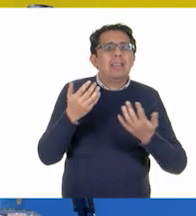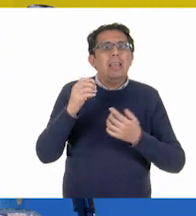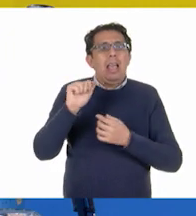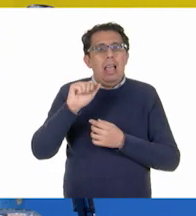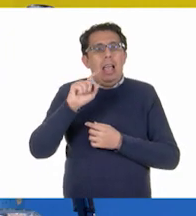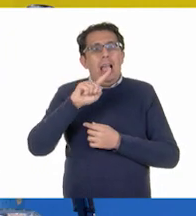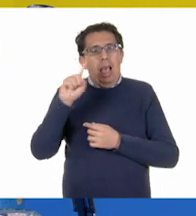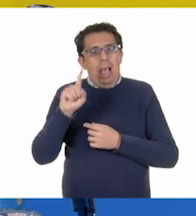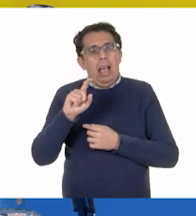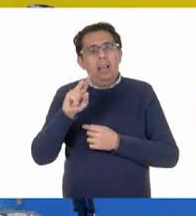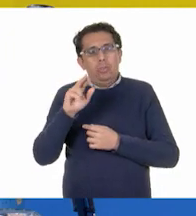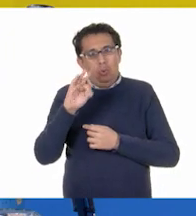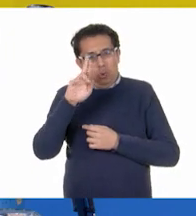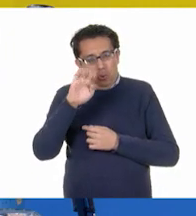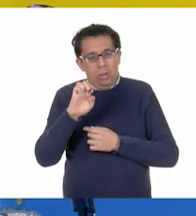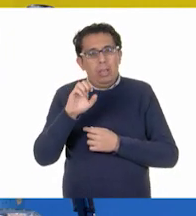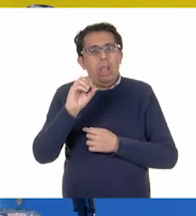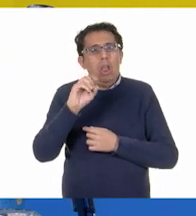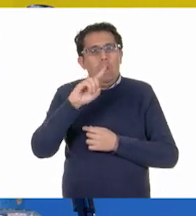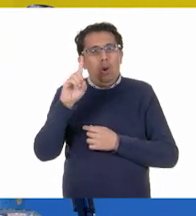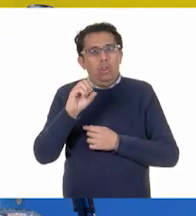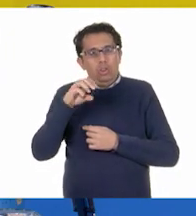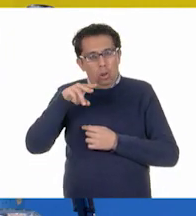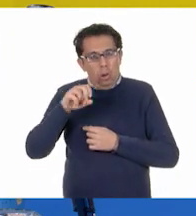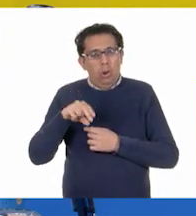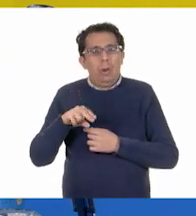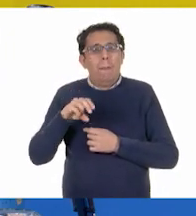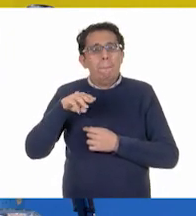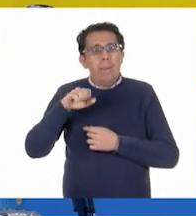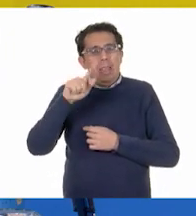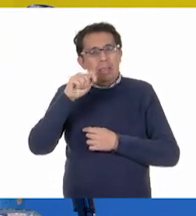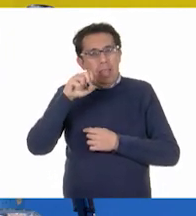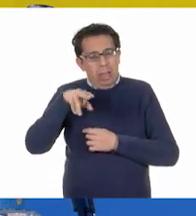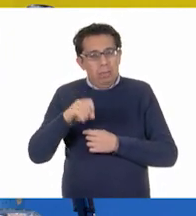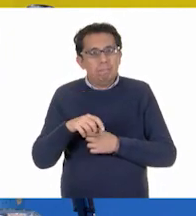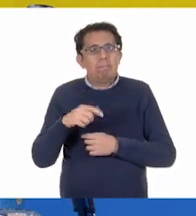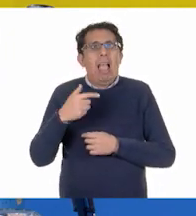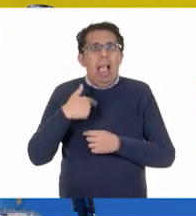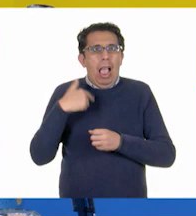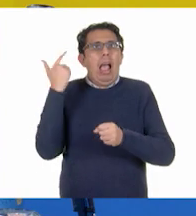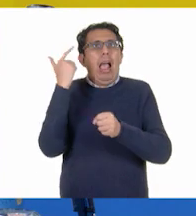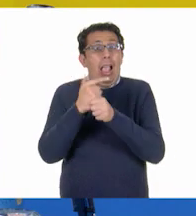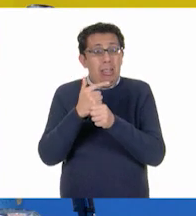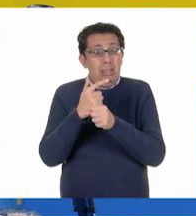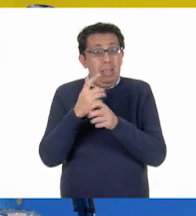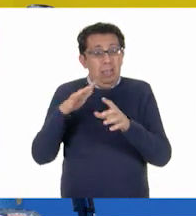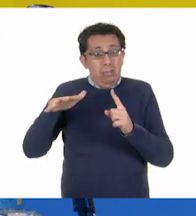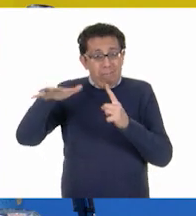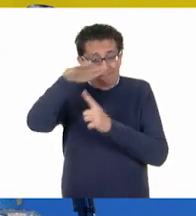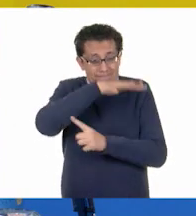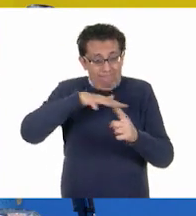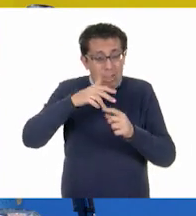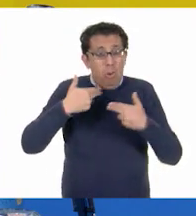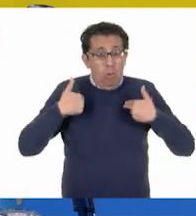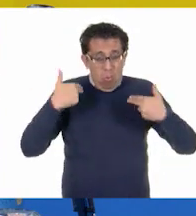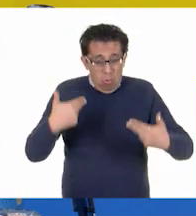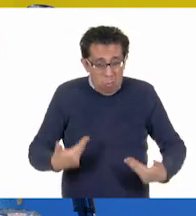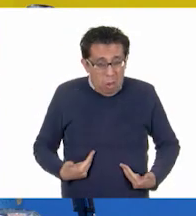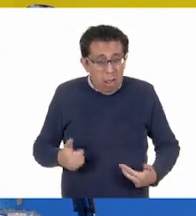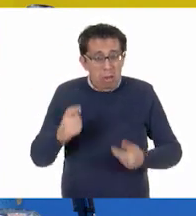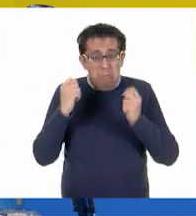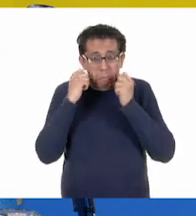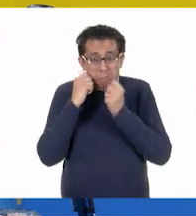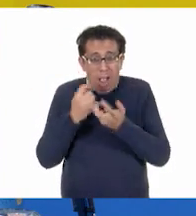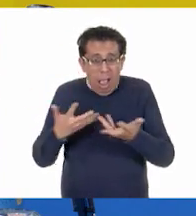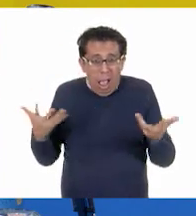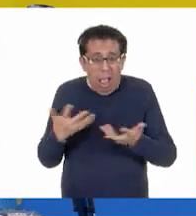y el metano. Y nos damos cuenta de que en la Tierra las actividades humanas están alterando el funcionamiento del invernadero